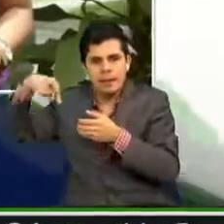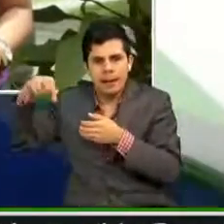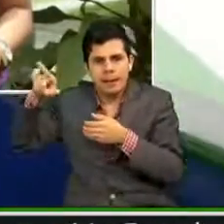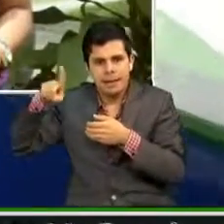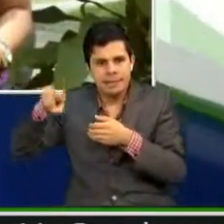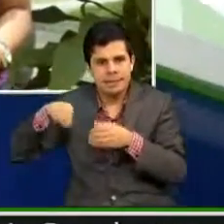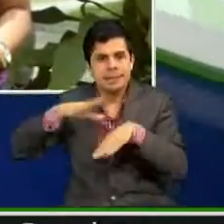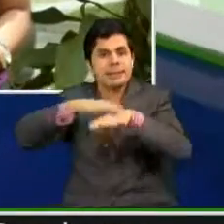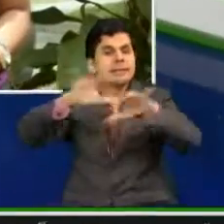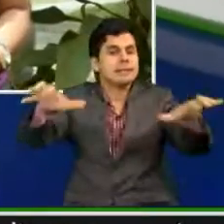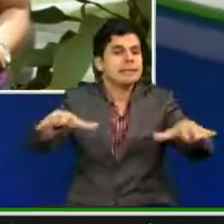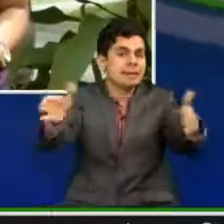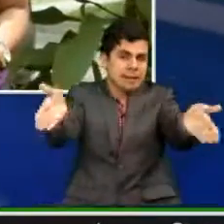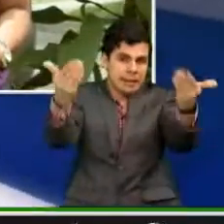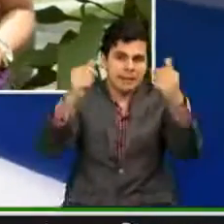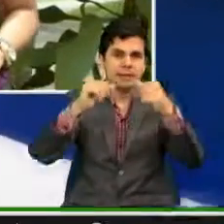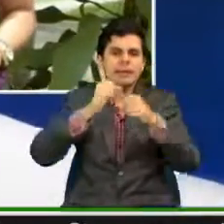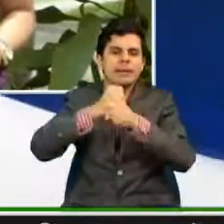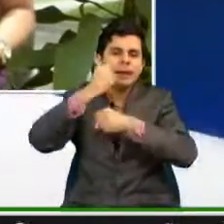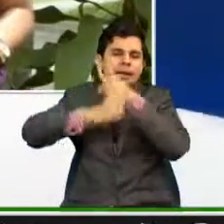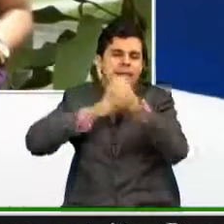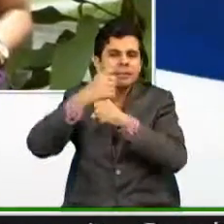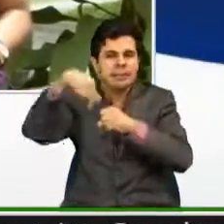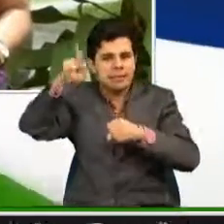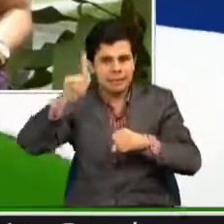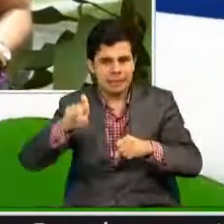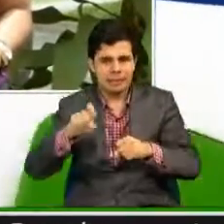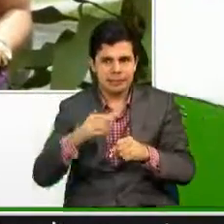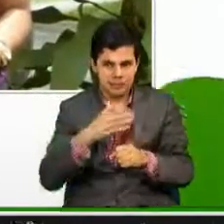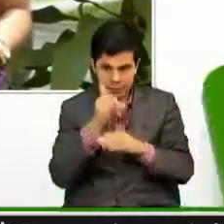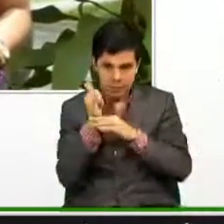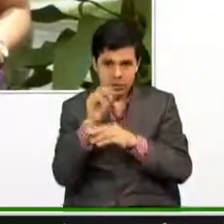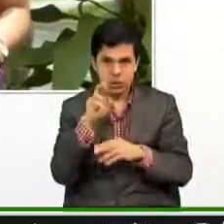versión decimosexta es la información con la cámara de roberto lópez carmen mejías oriente noticias